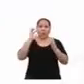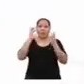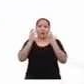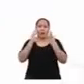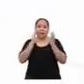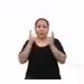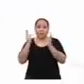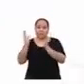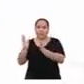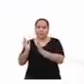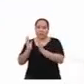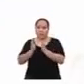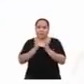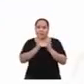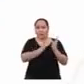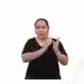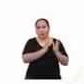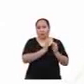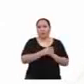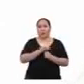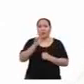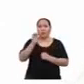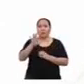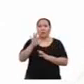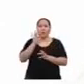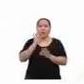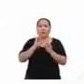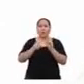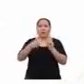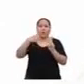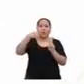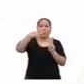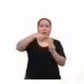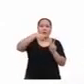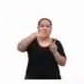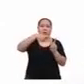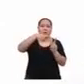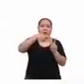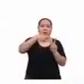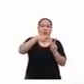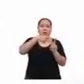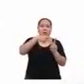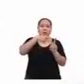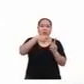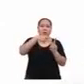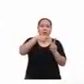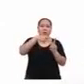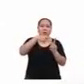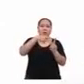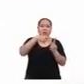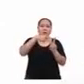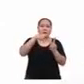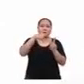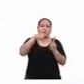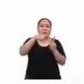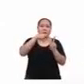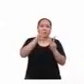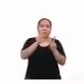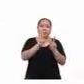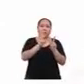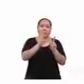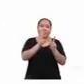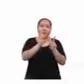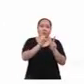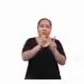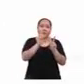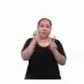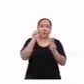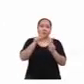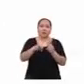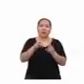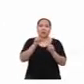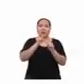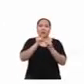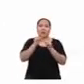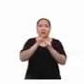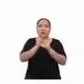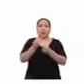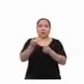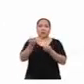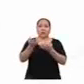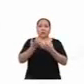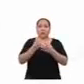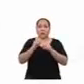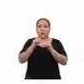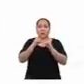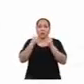en tamaño. Esto lo hallamos con la raíz cuadrada del total de datos, 60, y ese valor nos indicará la cantidad